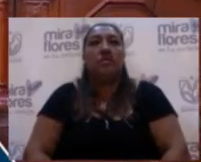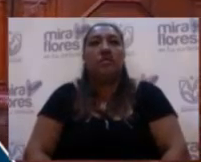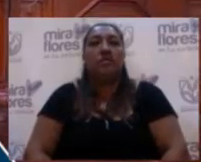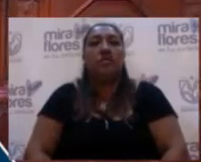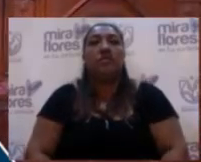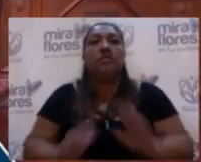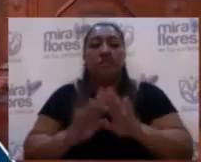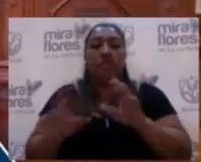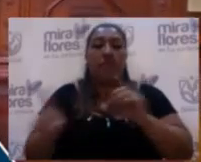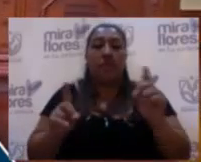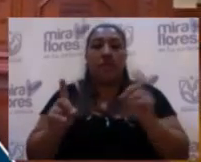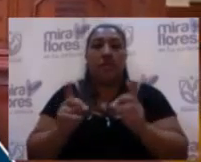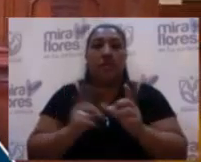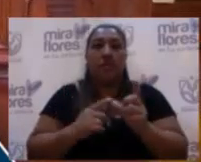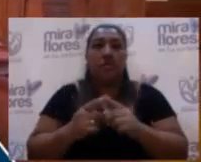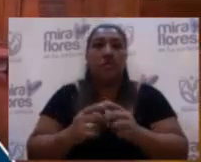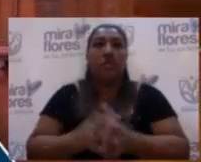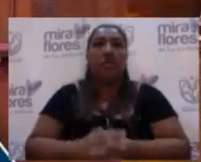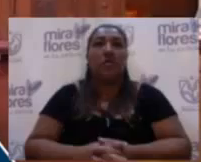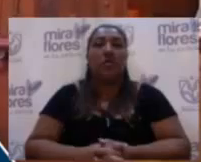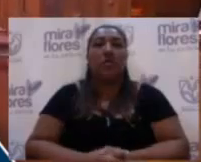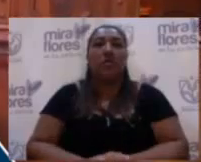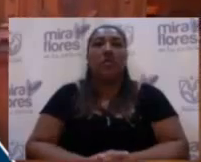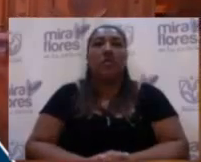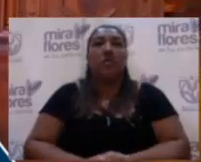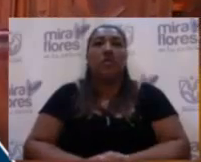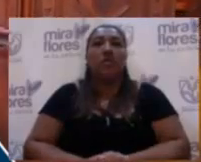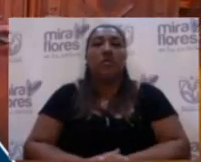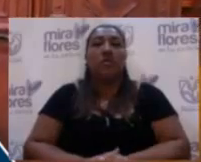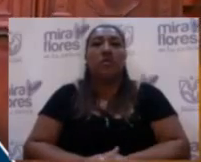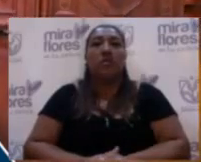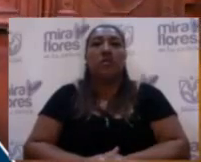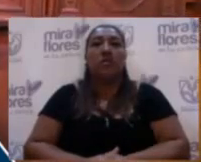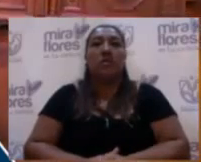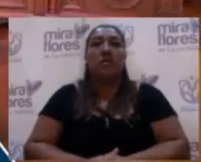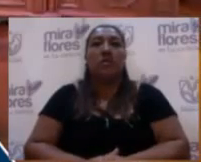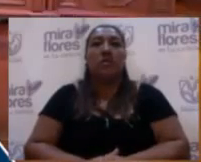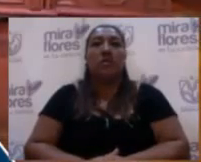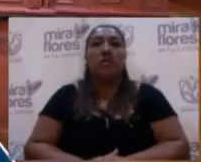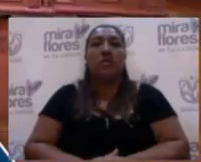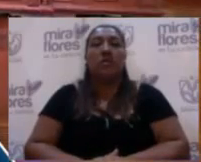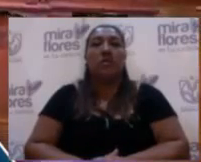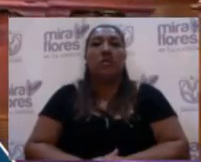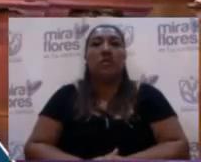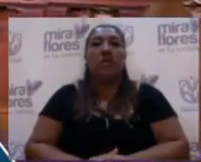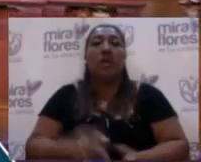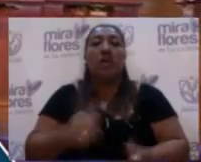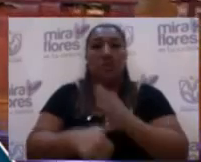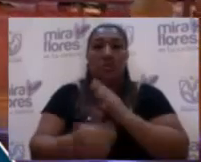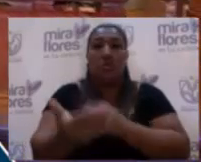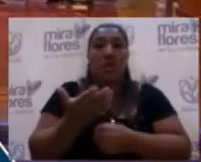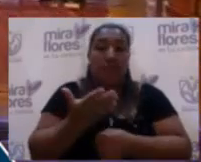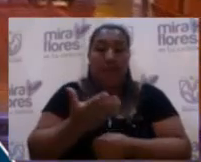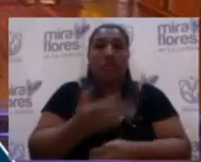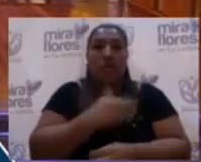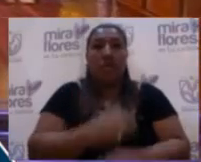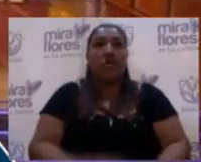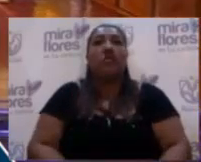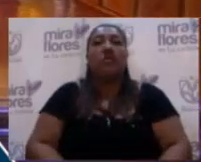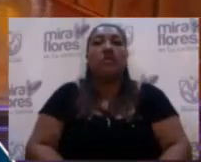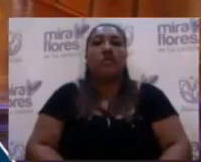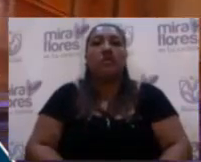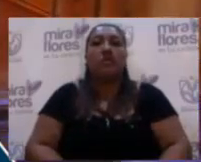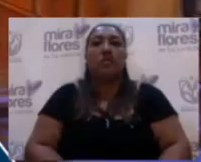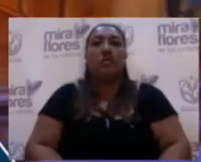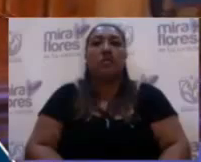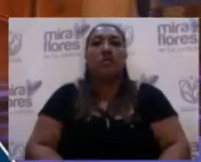debate, y dado que es una licencia que ha ingresado antes de la fecha de la sesión, una solicitud de licencia que ha ingresado antes de la fecha de la sesión, procederemos a